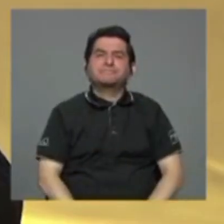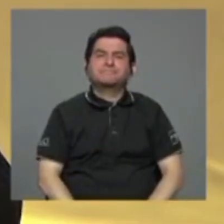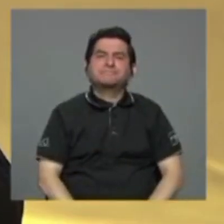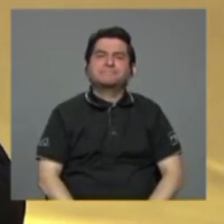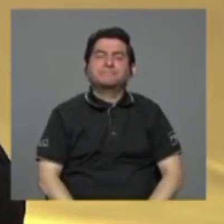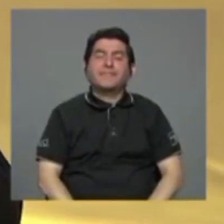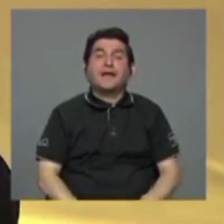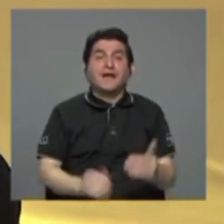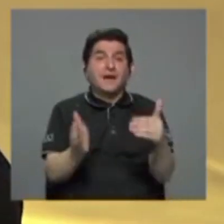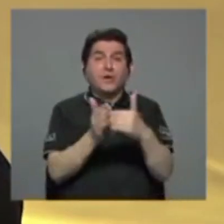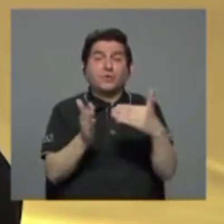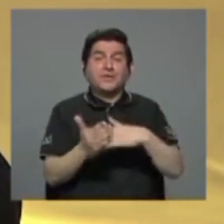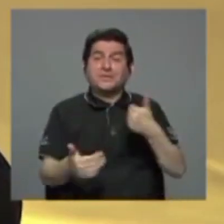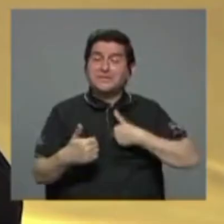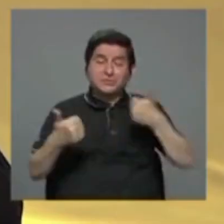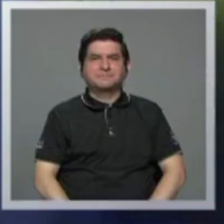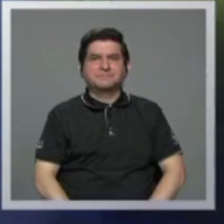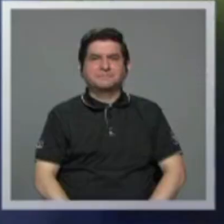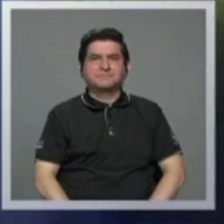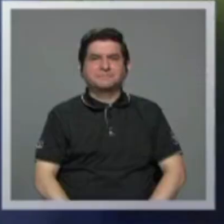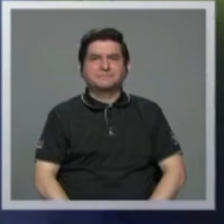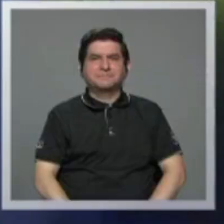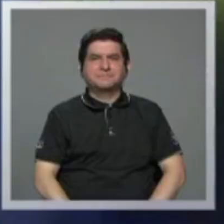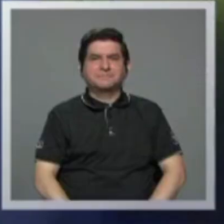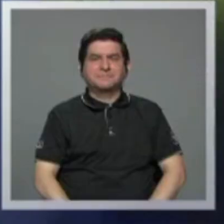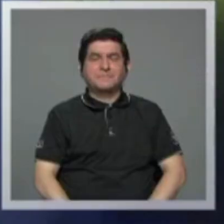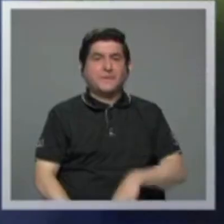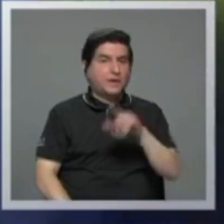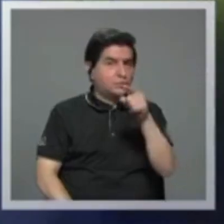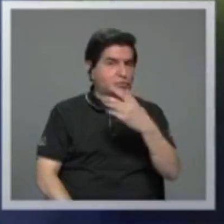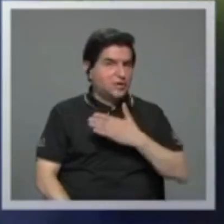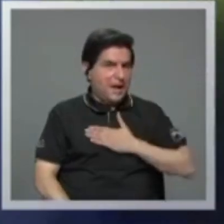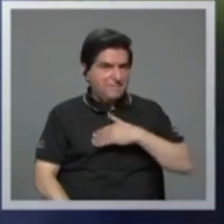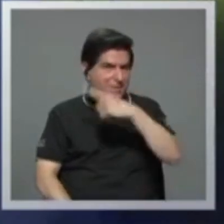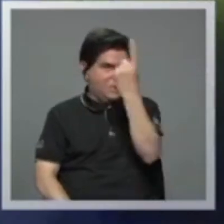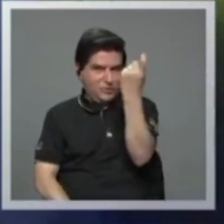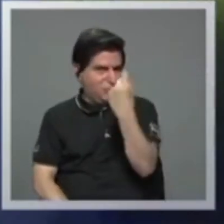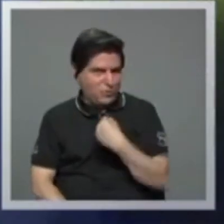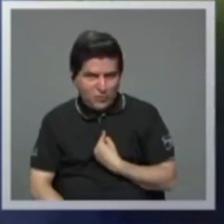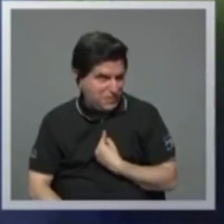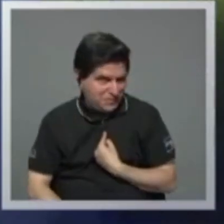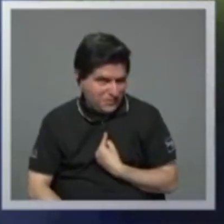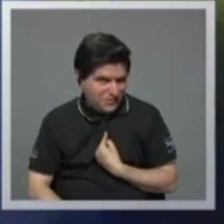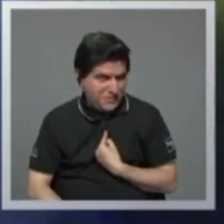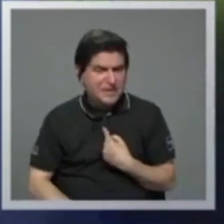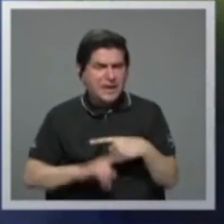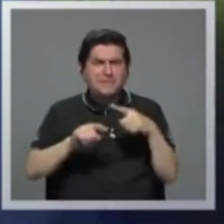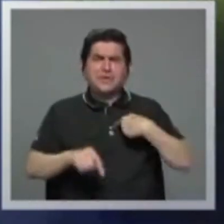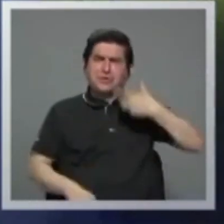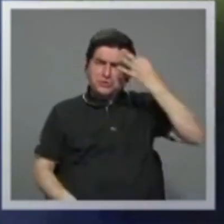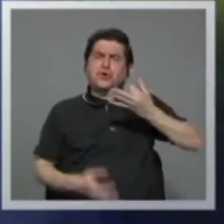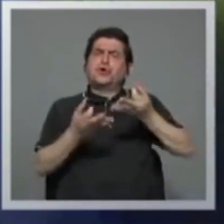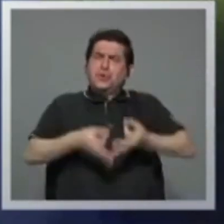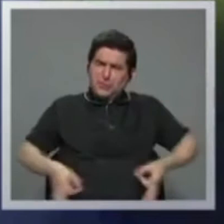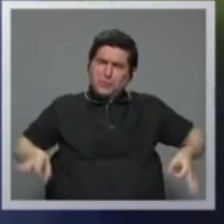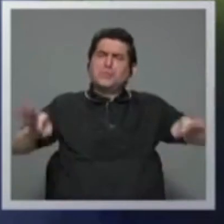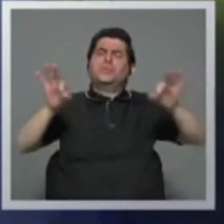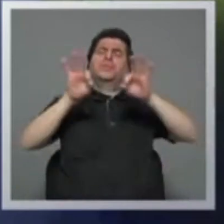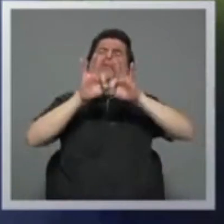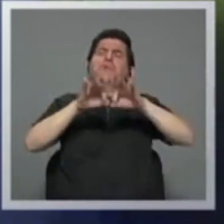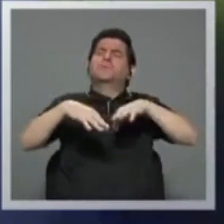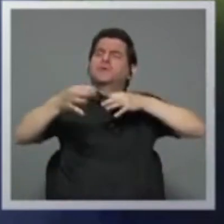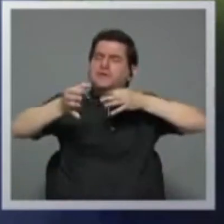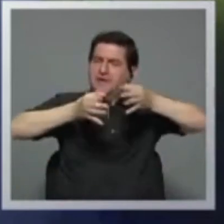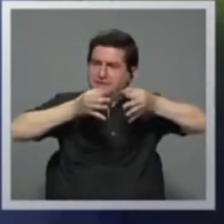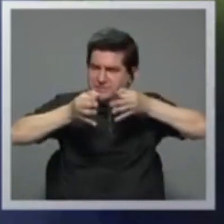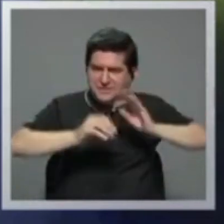De nuevo coincido, don Eduardo. Usted no me ha preguntado, don Juan Rafael, pero me parece importante decir lo